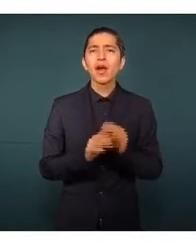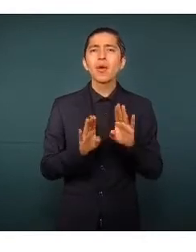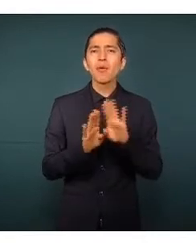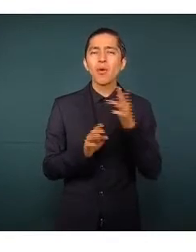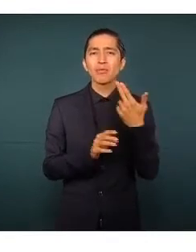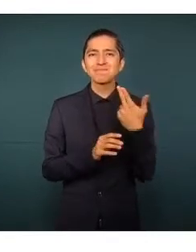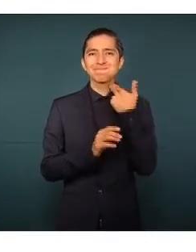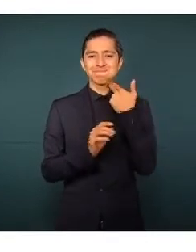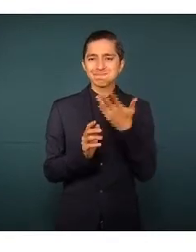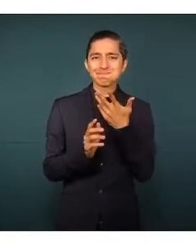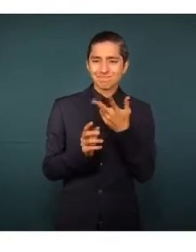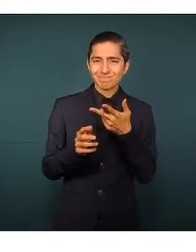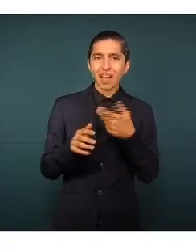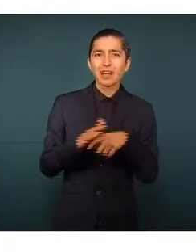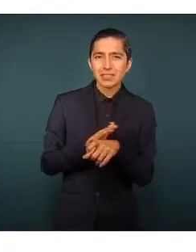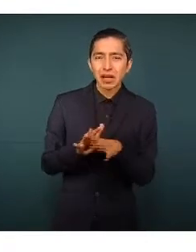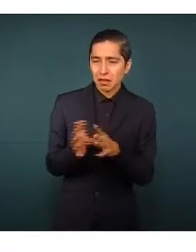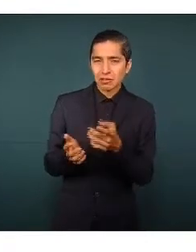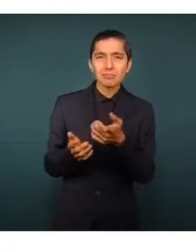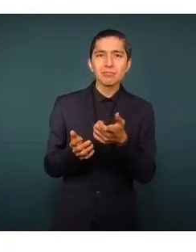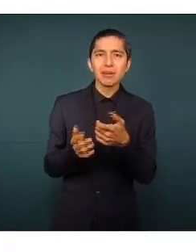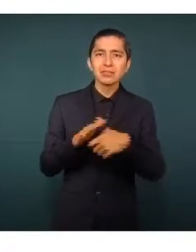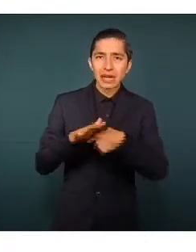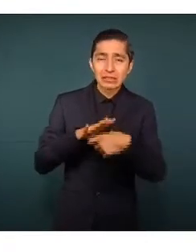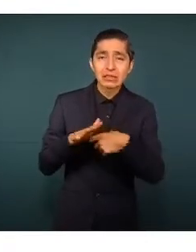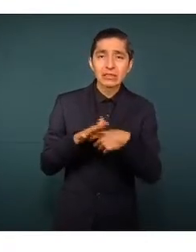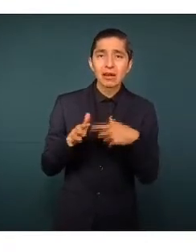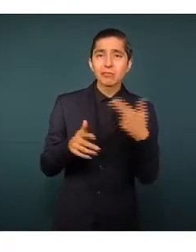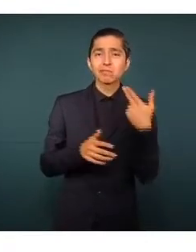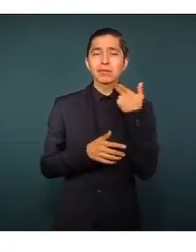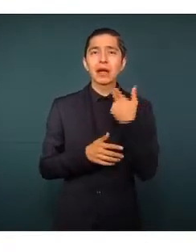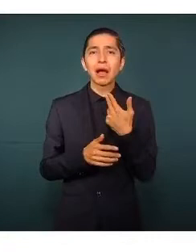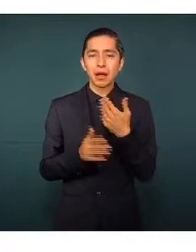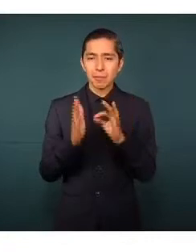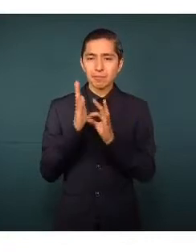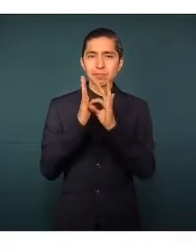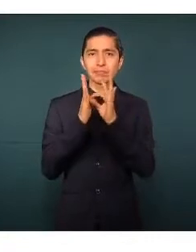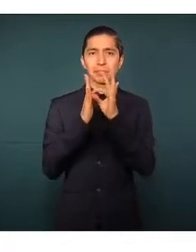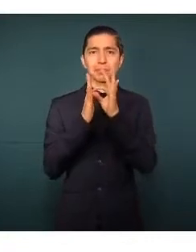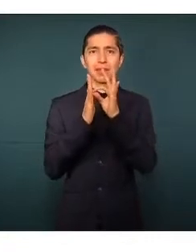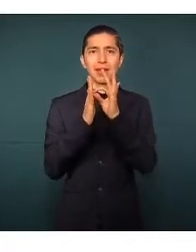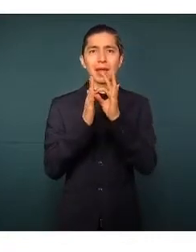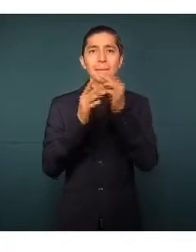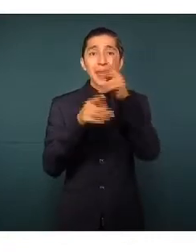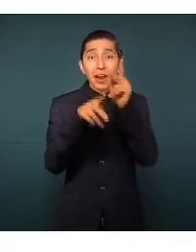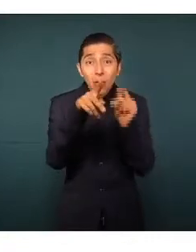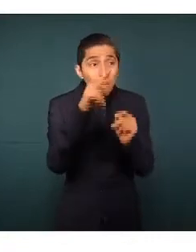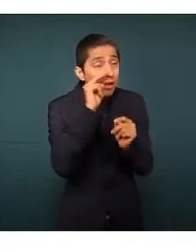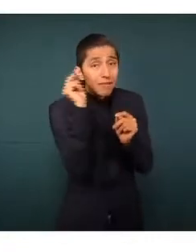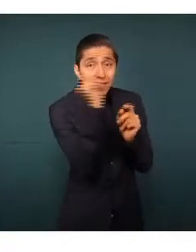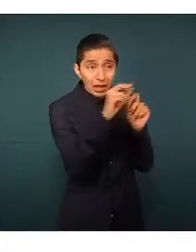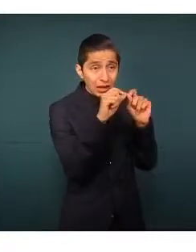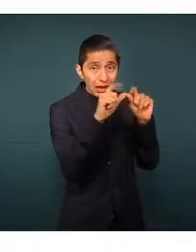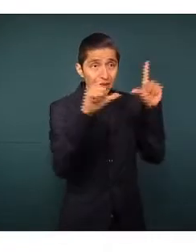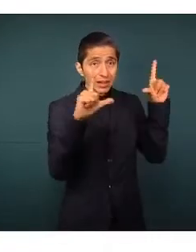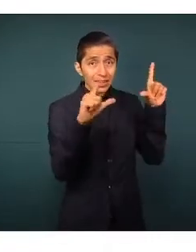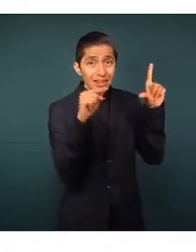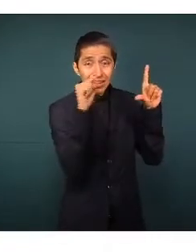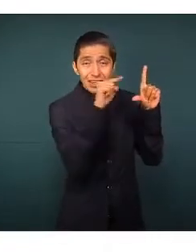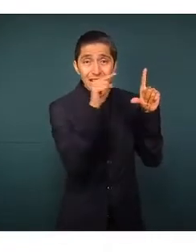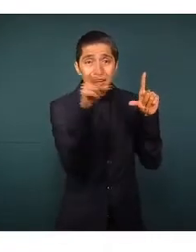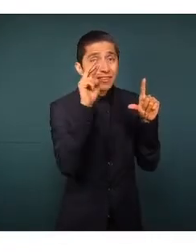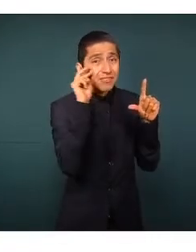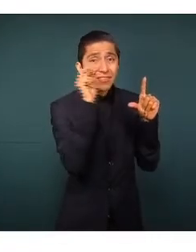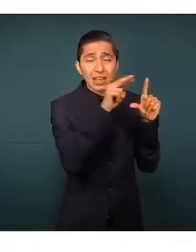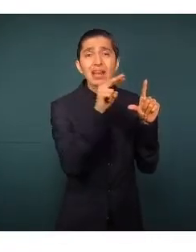Extorsiones, que es otro de los delitos que están marcados como que van a la alza, pero ustedes pueden ver en la lámina, hay en